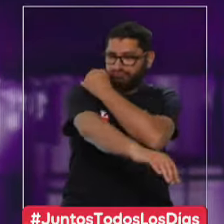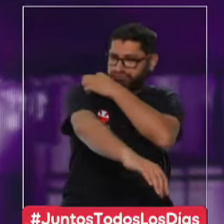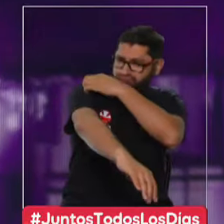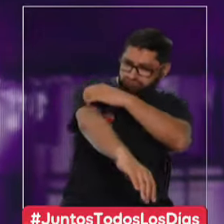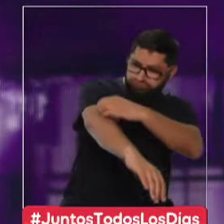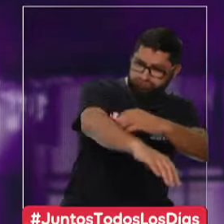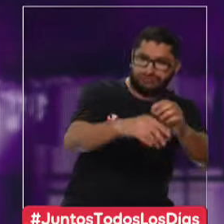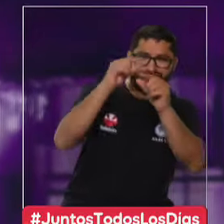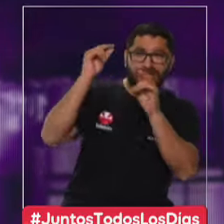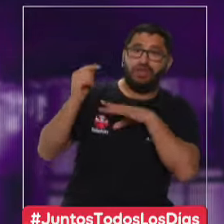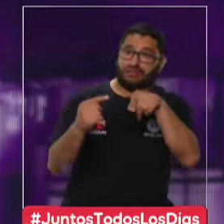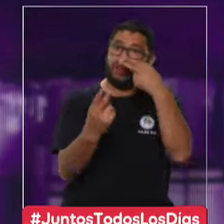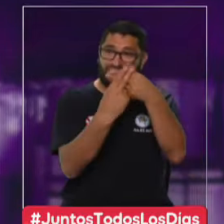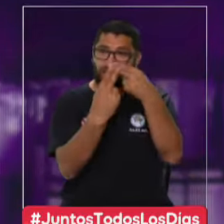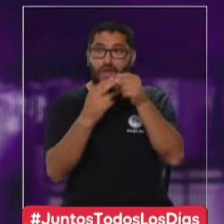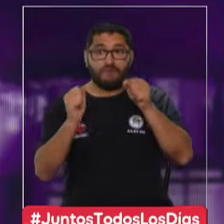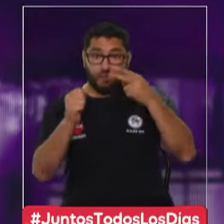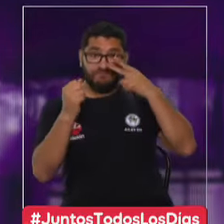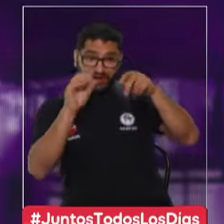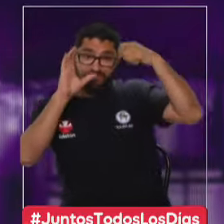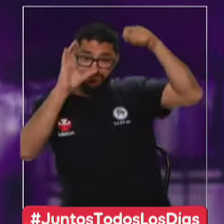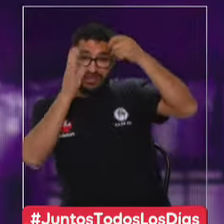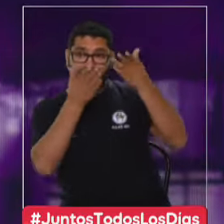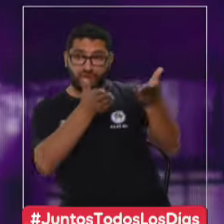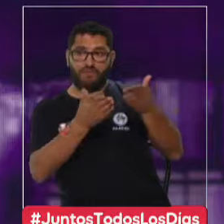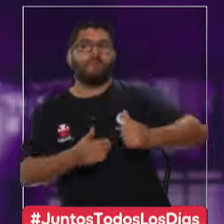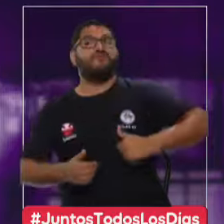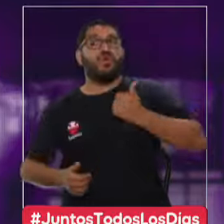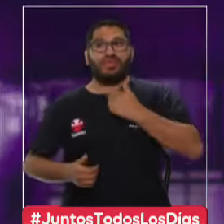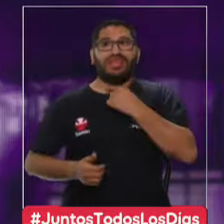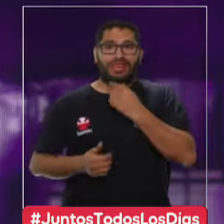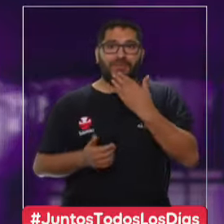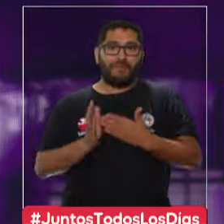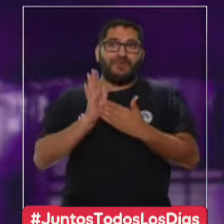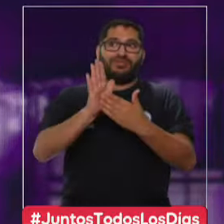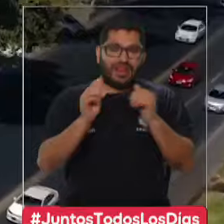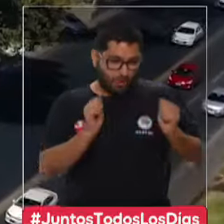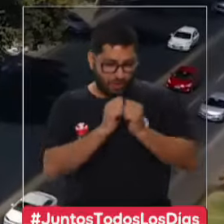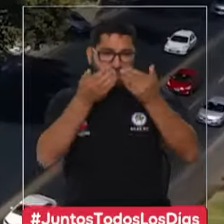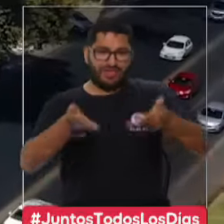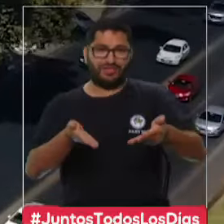atención al siguiente video y al siguiente voluntario que se quiere sumar junto a nosotros.